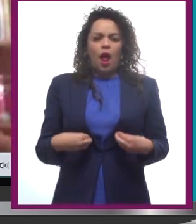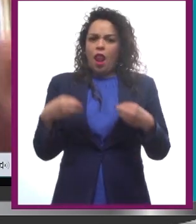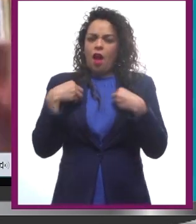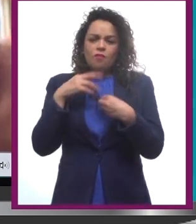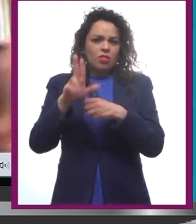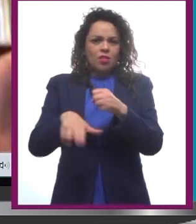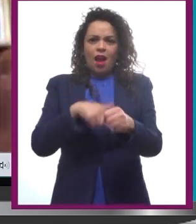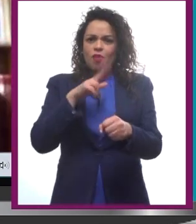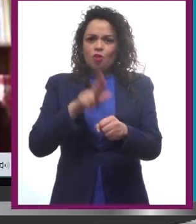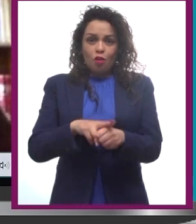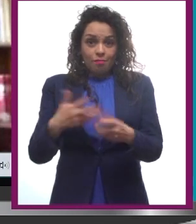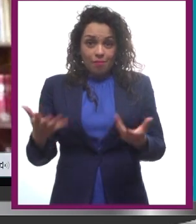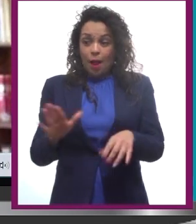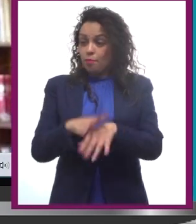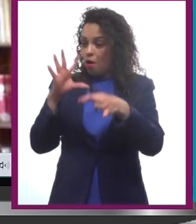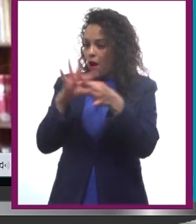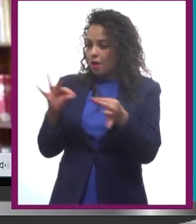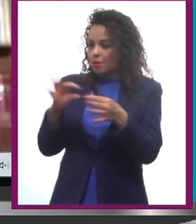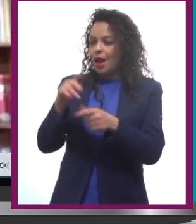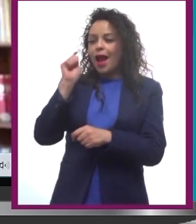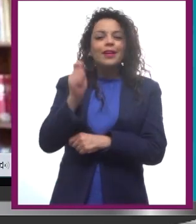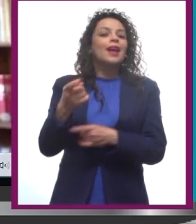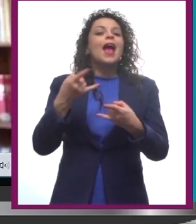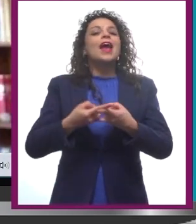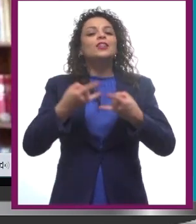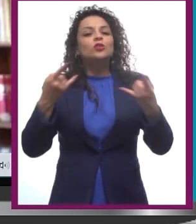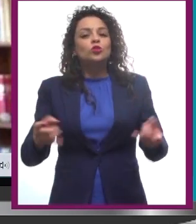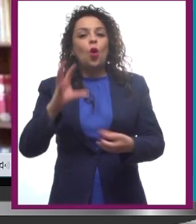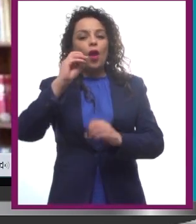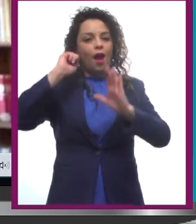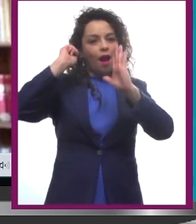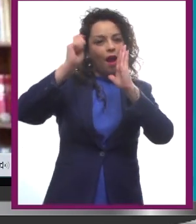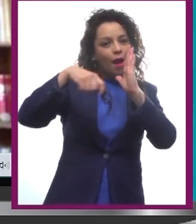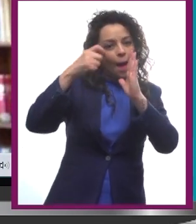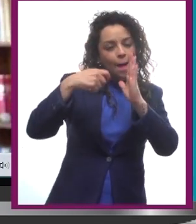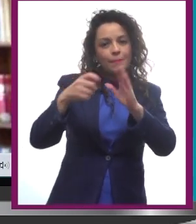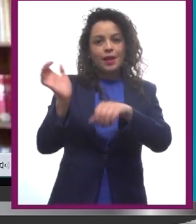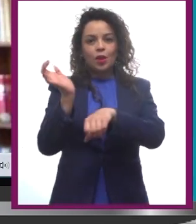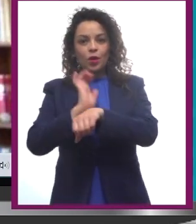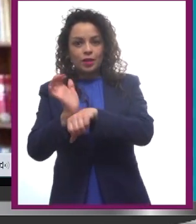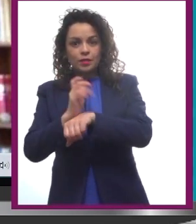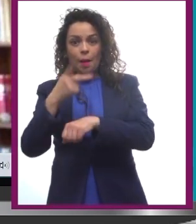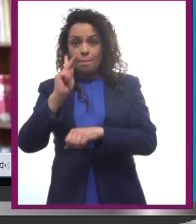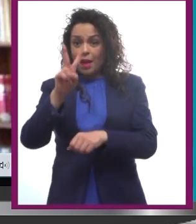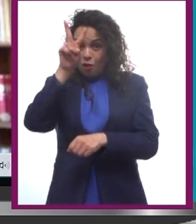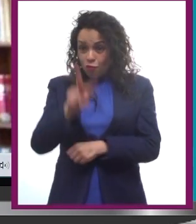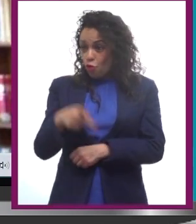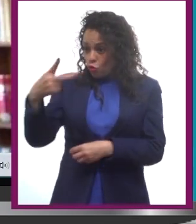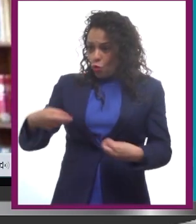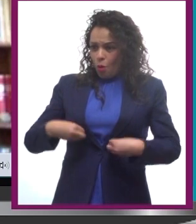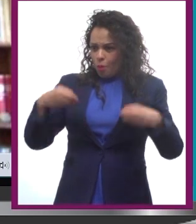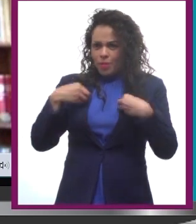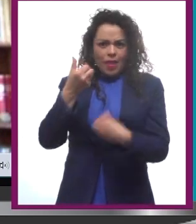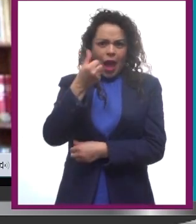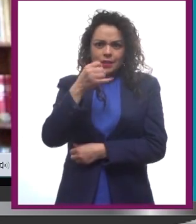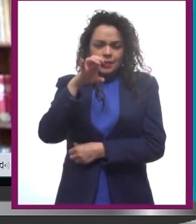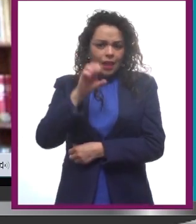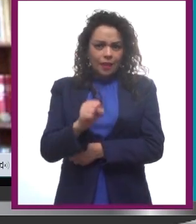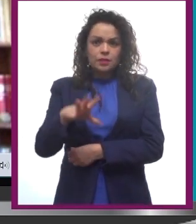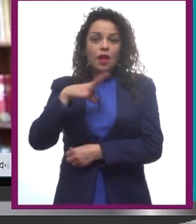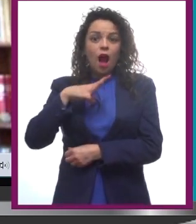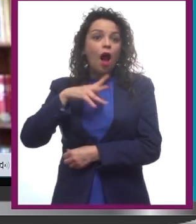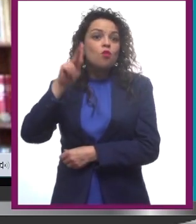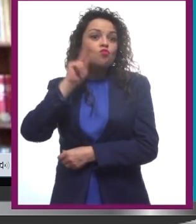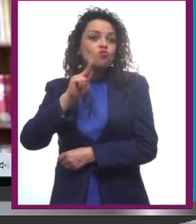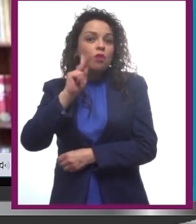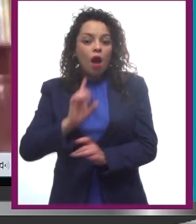hablando de crear historias y de películas del cine, pero en tu vida así pasa, ¿no? Te ponen una prueba y o la